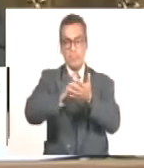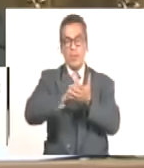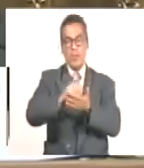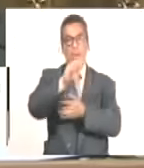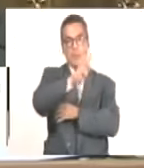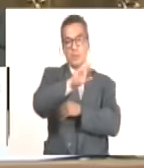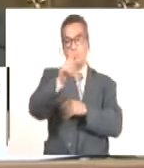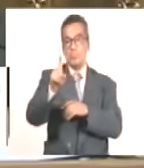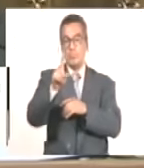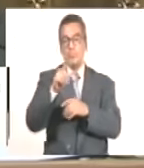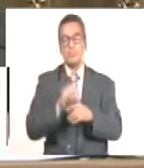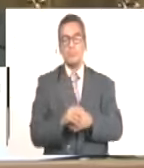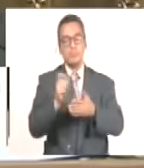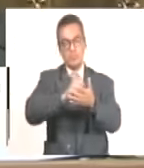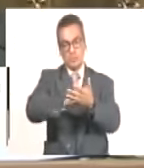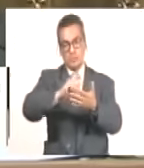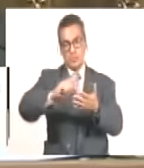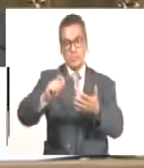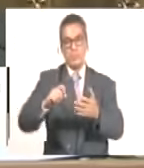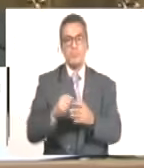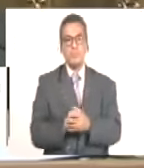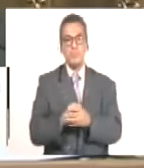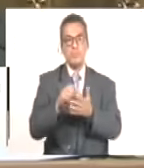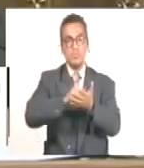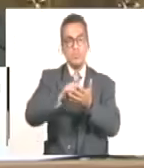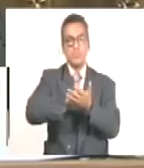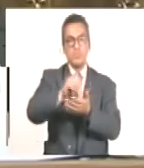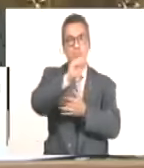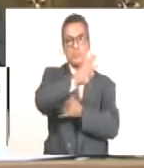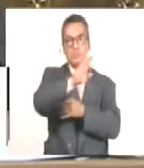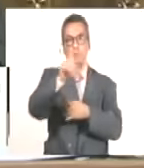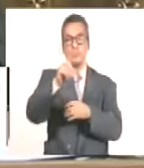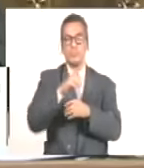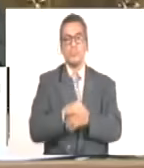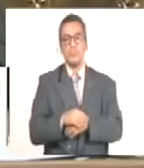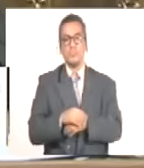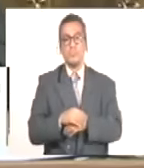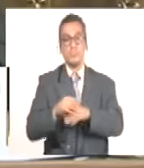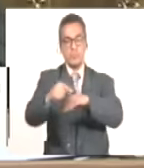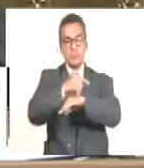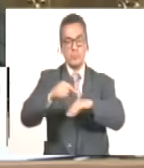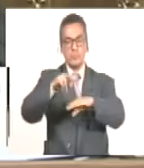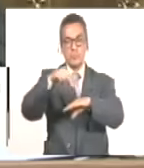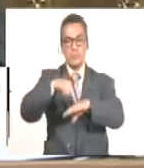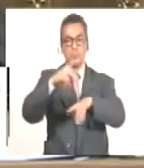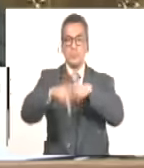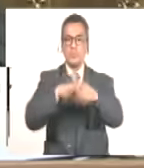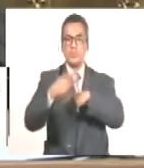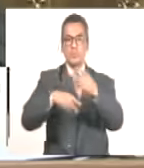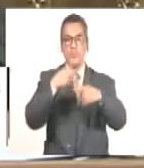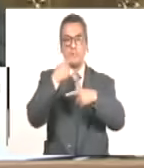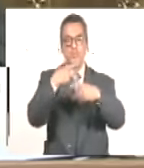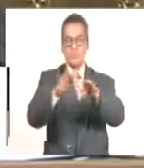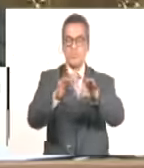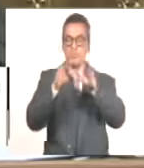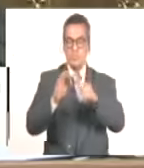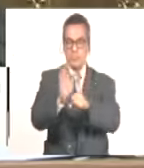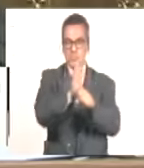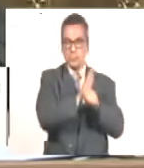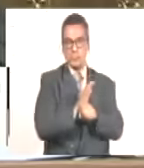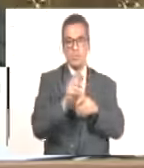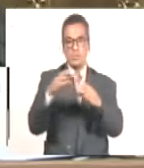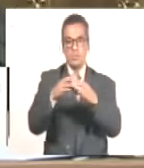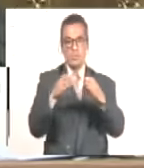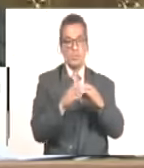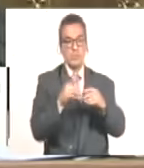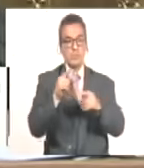artículo 41, el cual queda redactado en los siguientes términos. Artículo 41. El Estado venezolano desarrollará políticas especiales de protección para aquellos